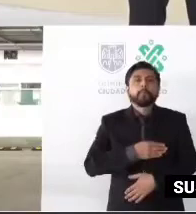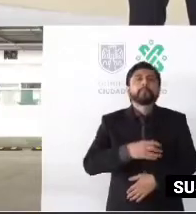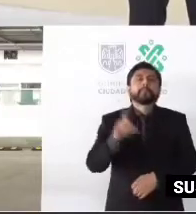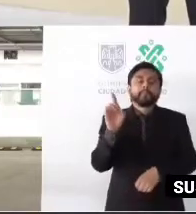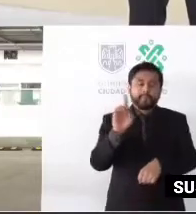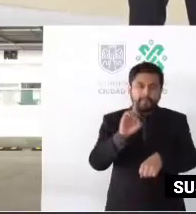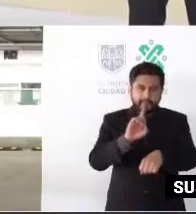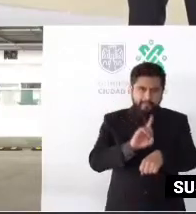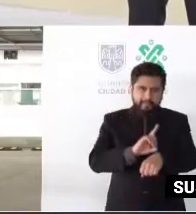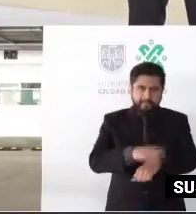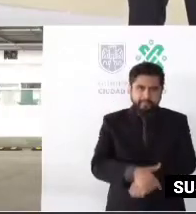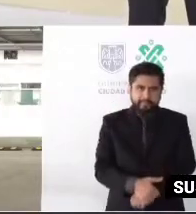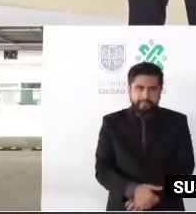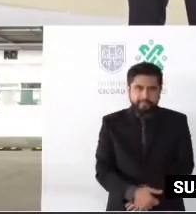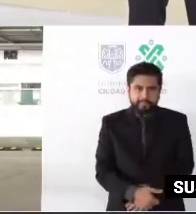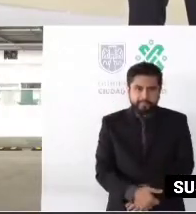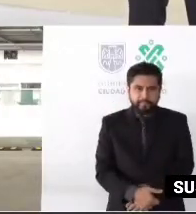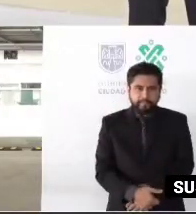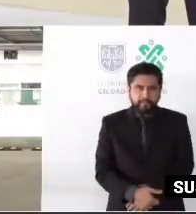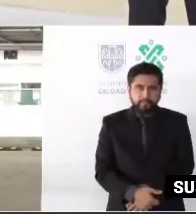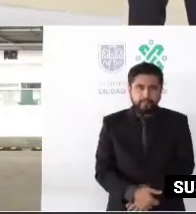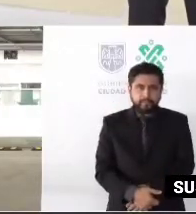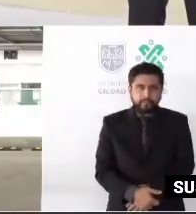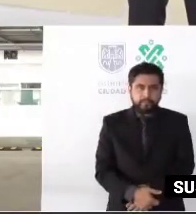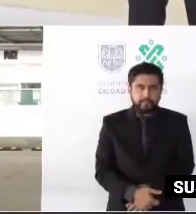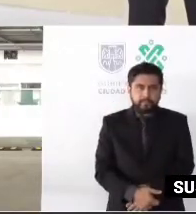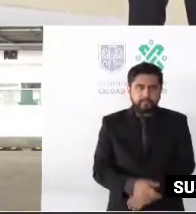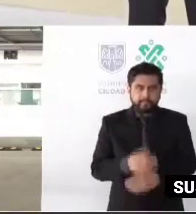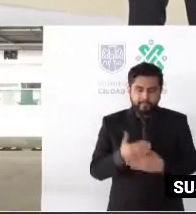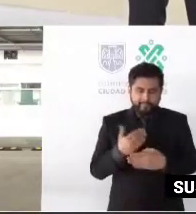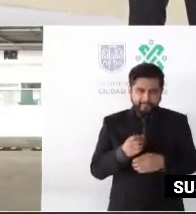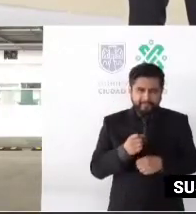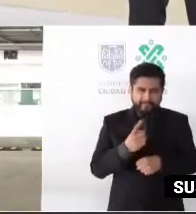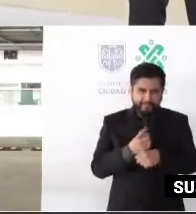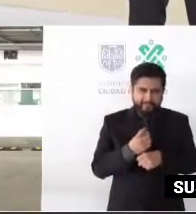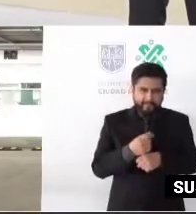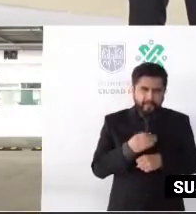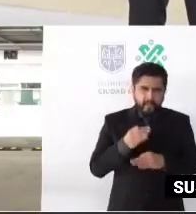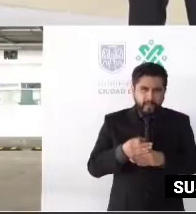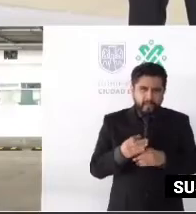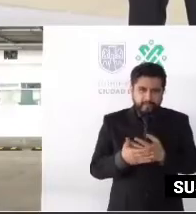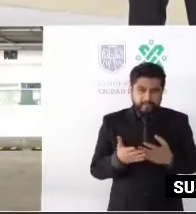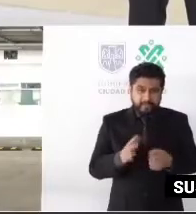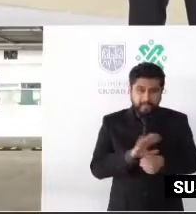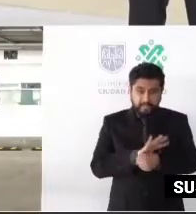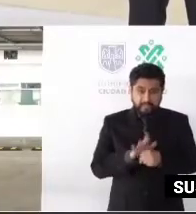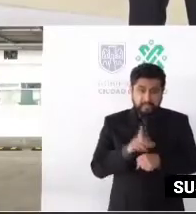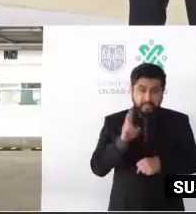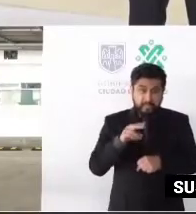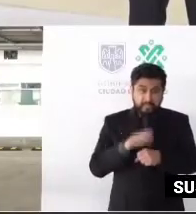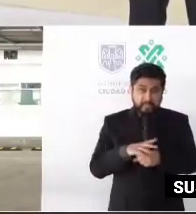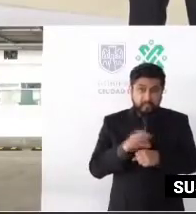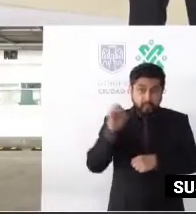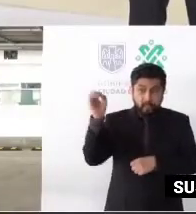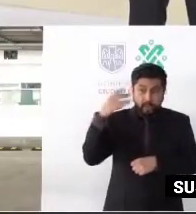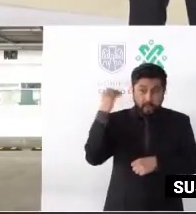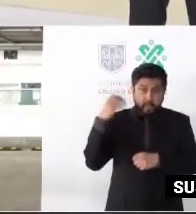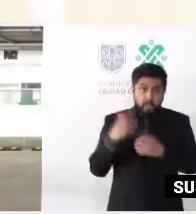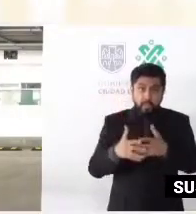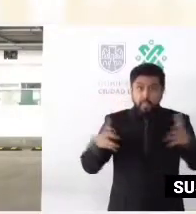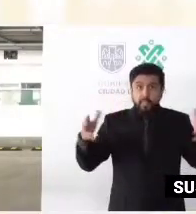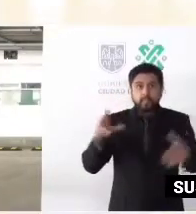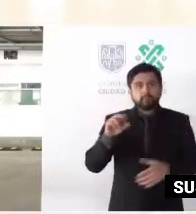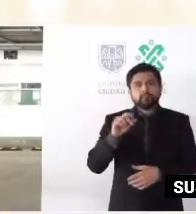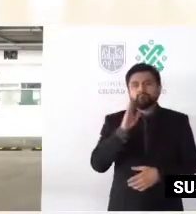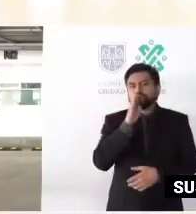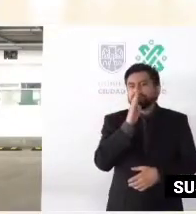días. Primero, aun cuando estamos en pandemia y no podemos hacer grandes eventos, pero desde aquí